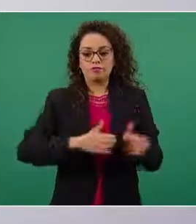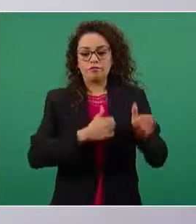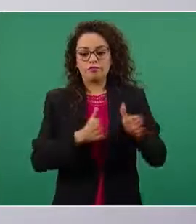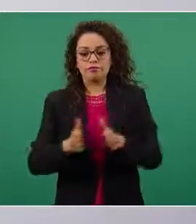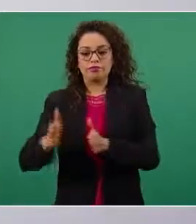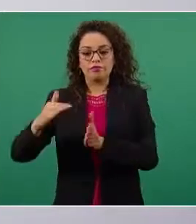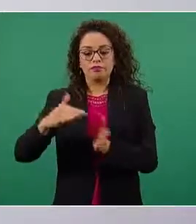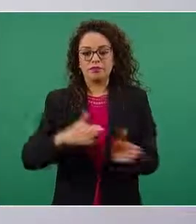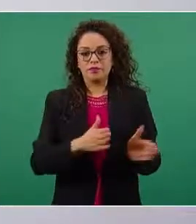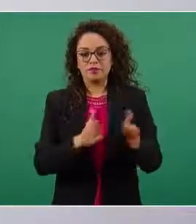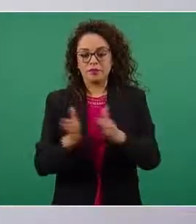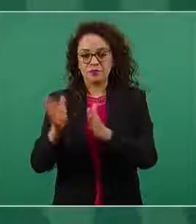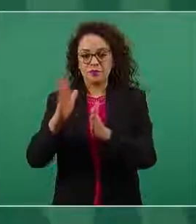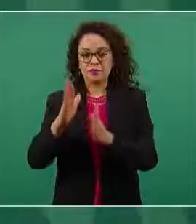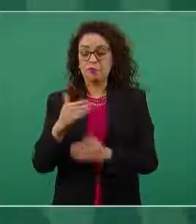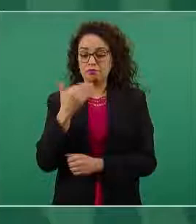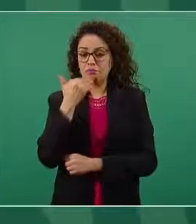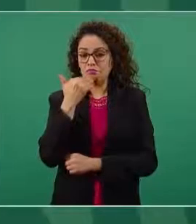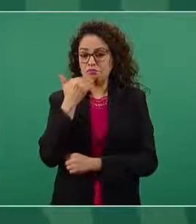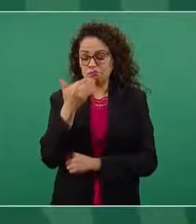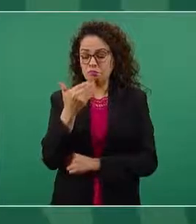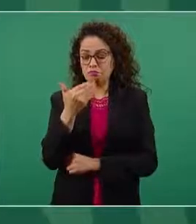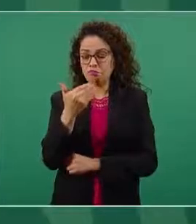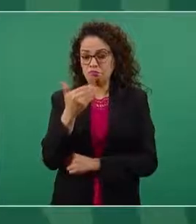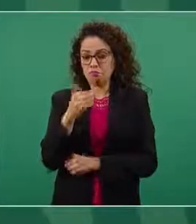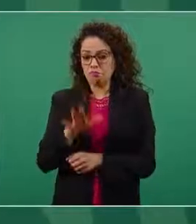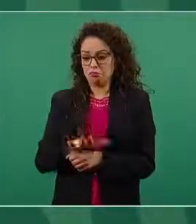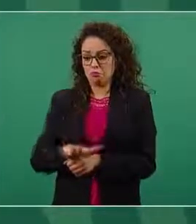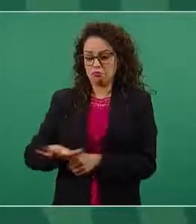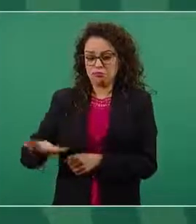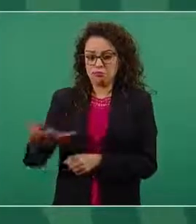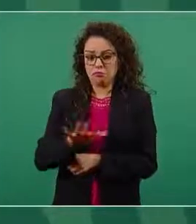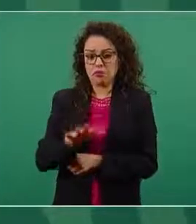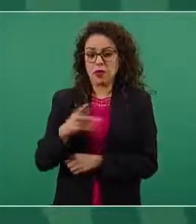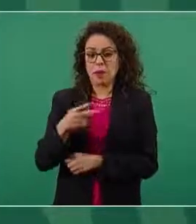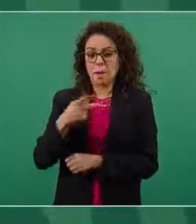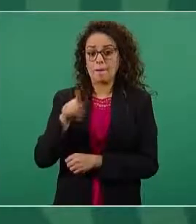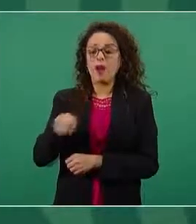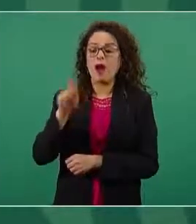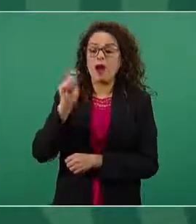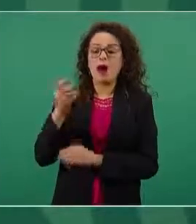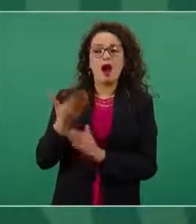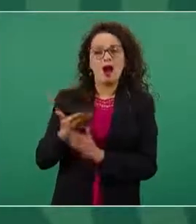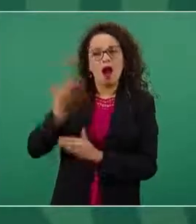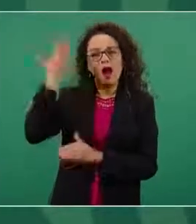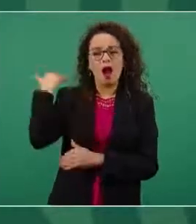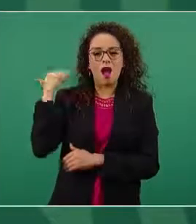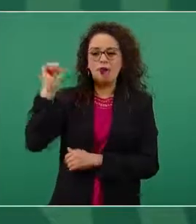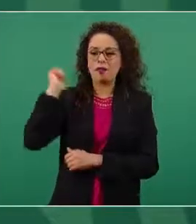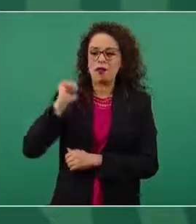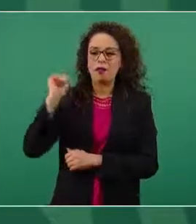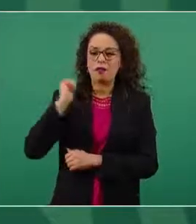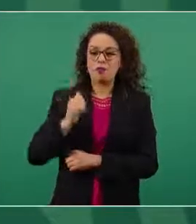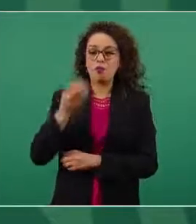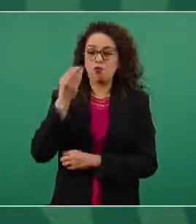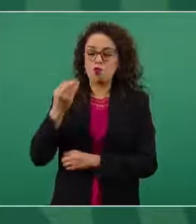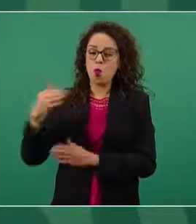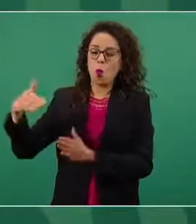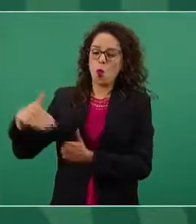está en buen estado, pero es el trazo antiguo, muchas